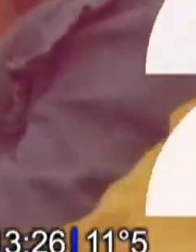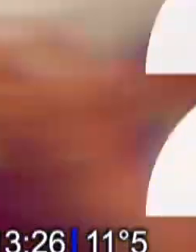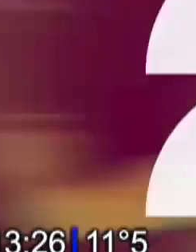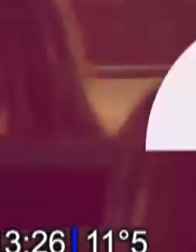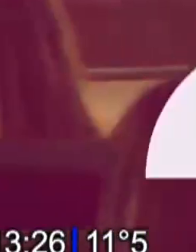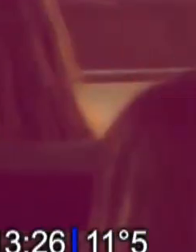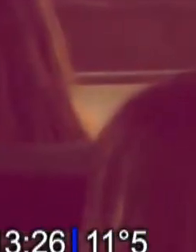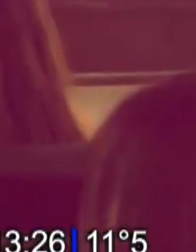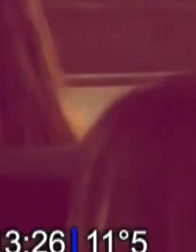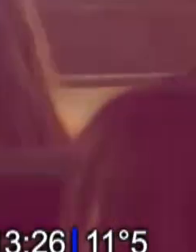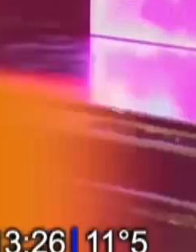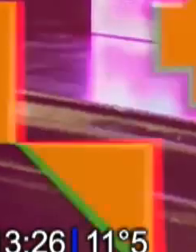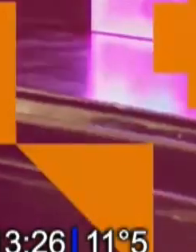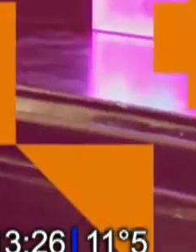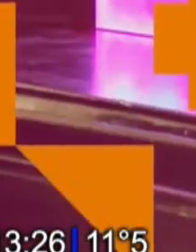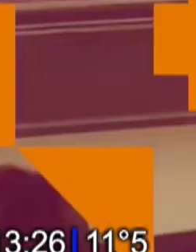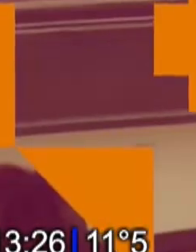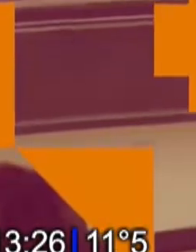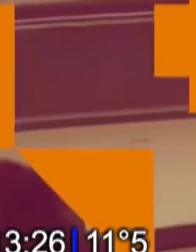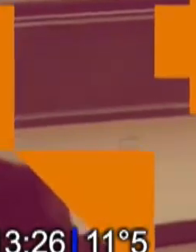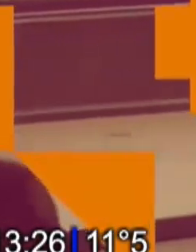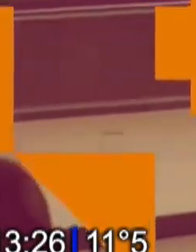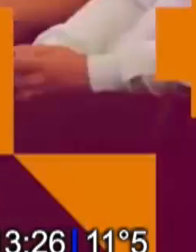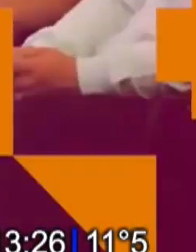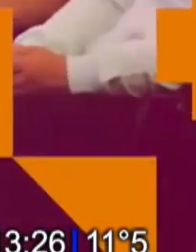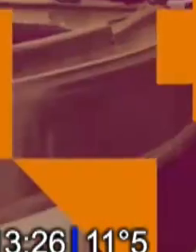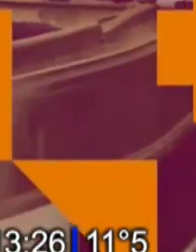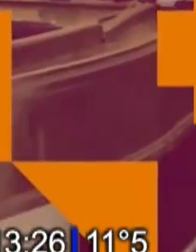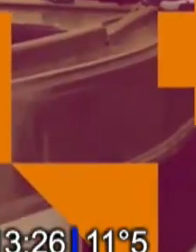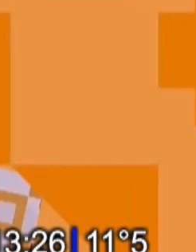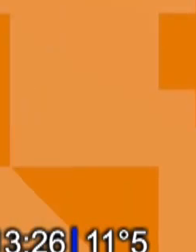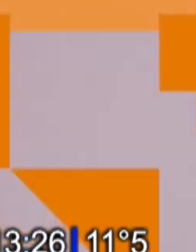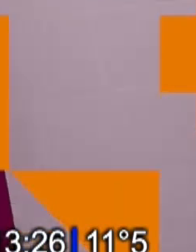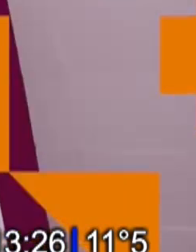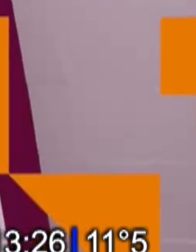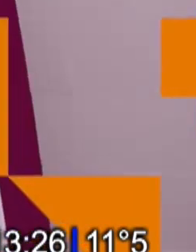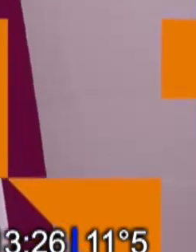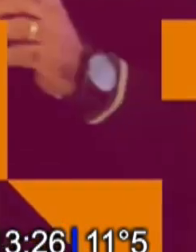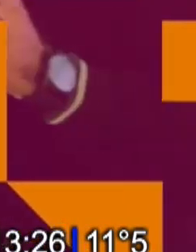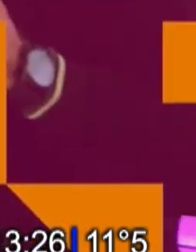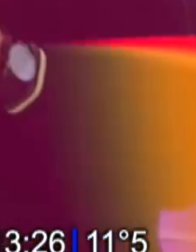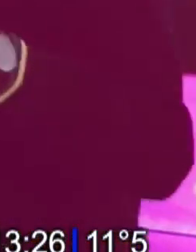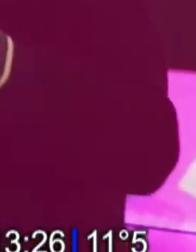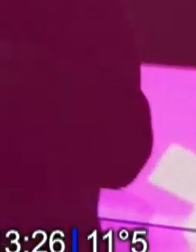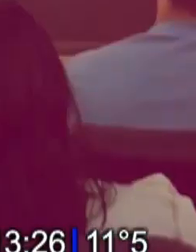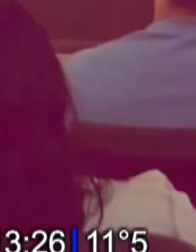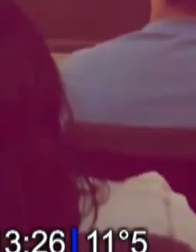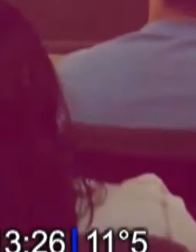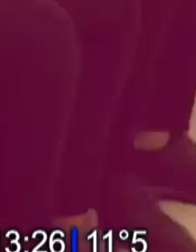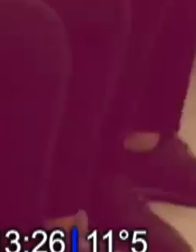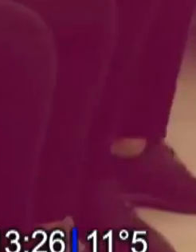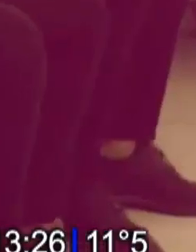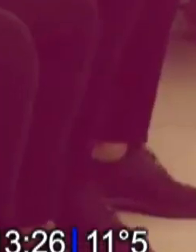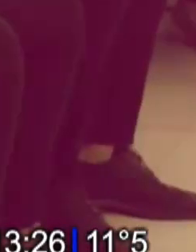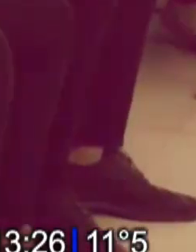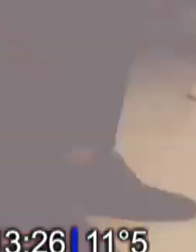los egresados de nuestra universidad, y que tiene como objetivo ayudarlos a crecer en el oficio elegido, teniendo la oportunidad de ser dueños de su